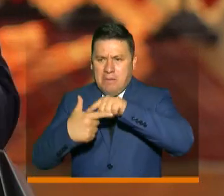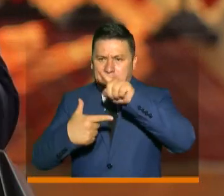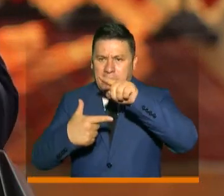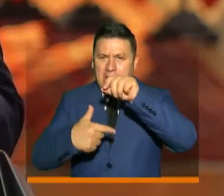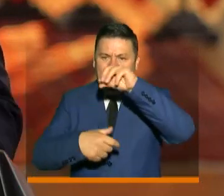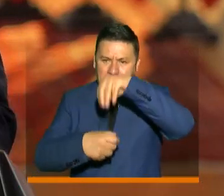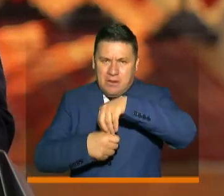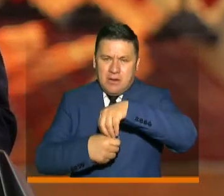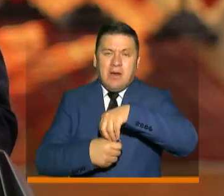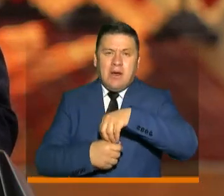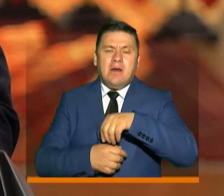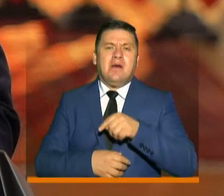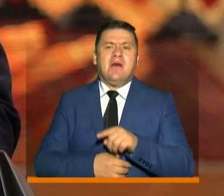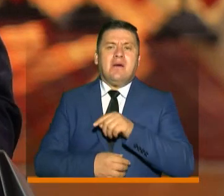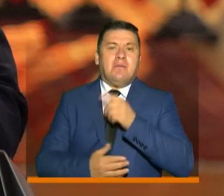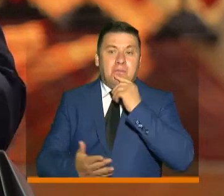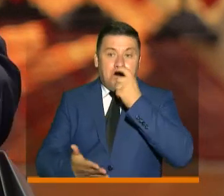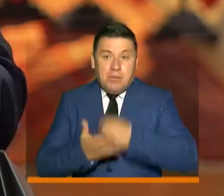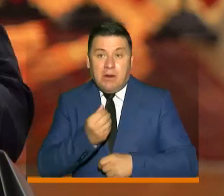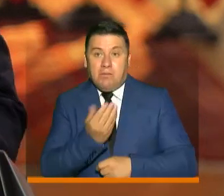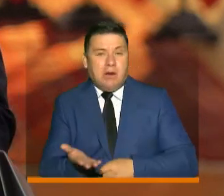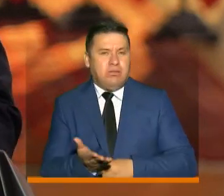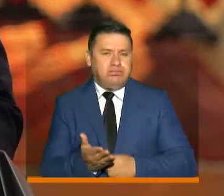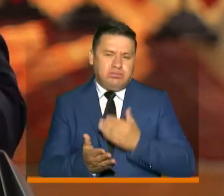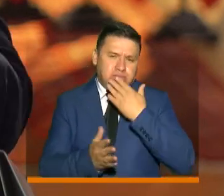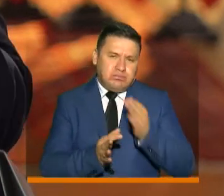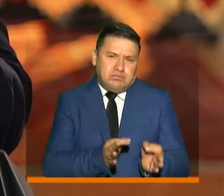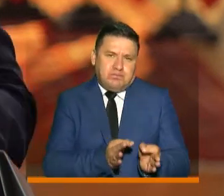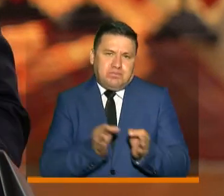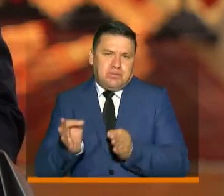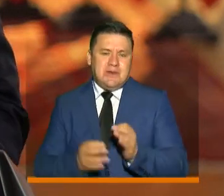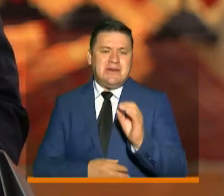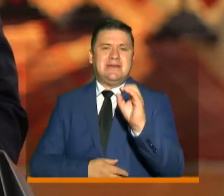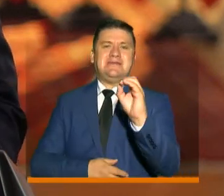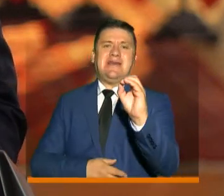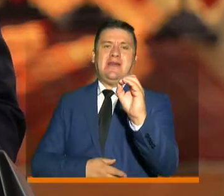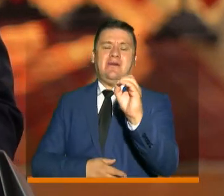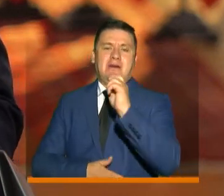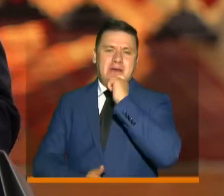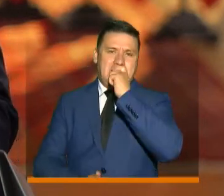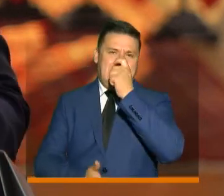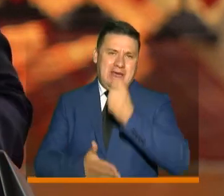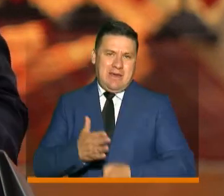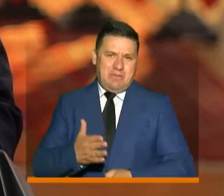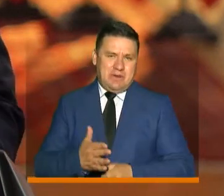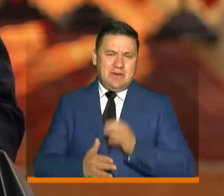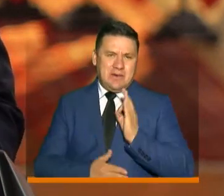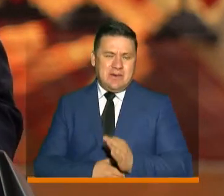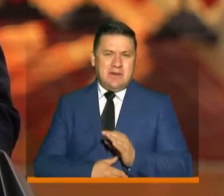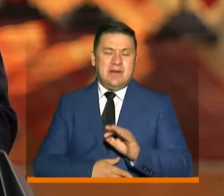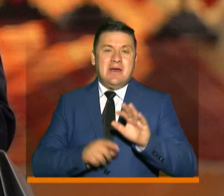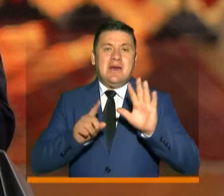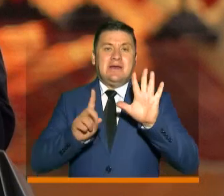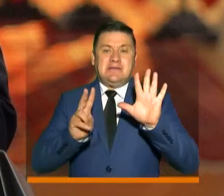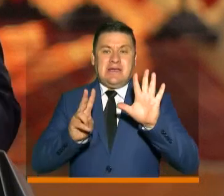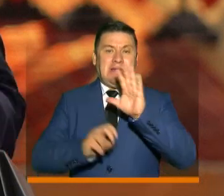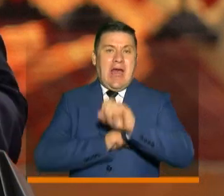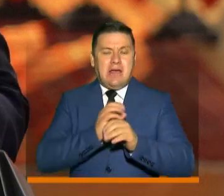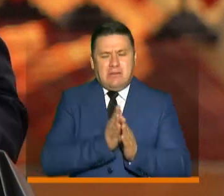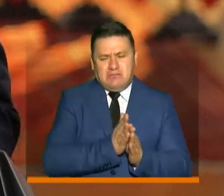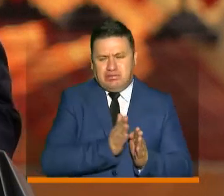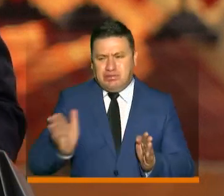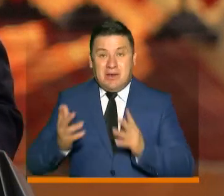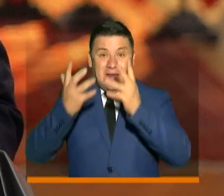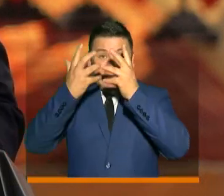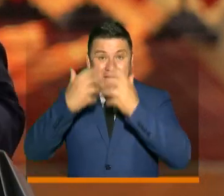creamos el régimen simple y otorgamos el beneficio de cero impuestos de renta durante los primeros siete años a